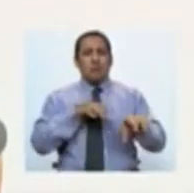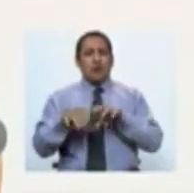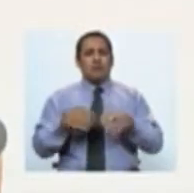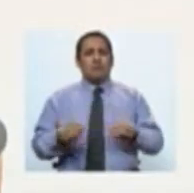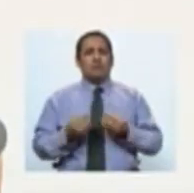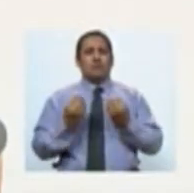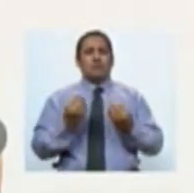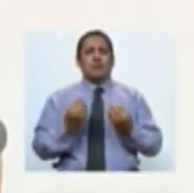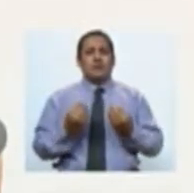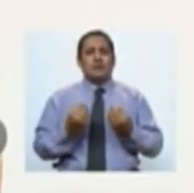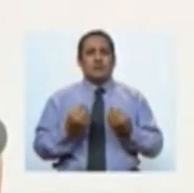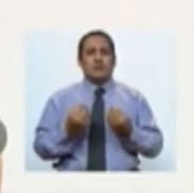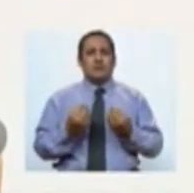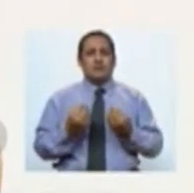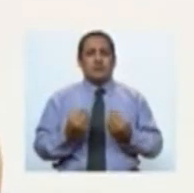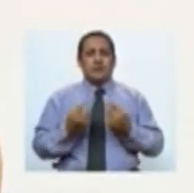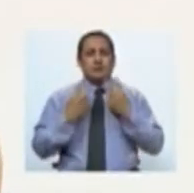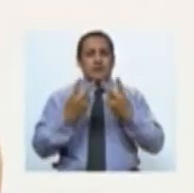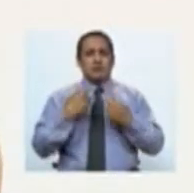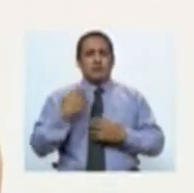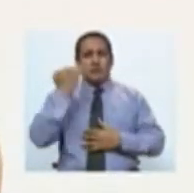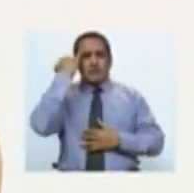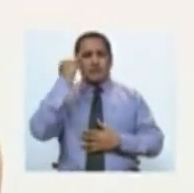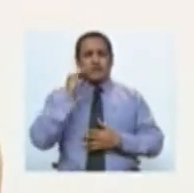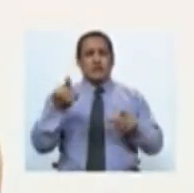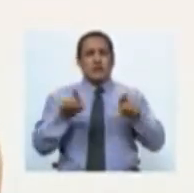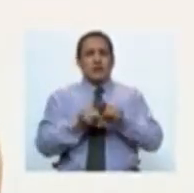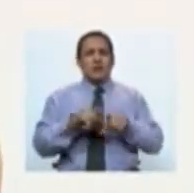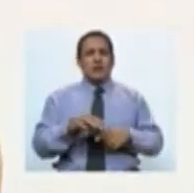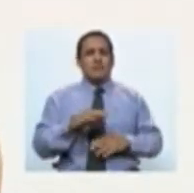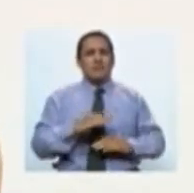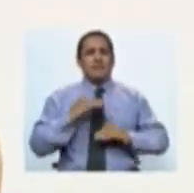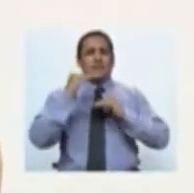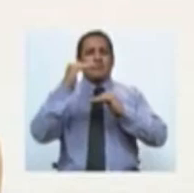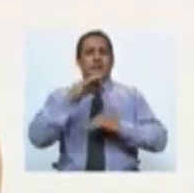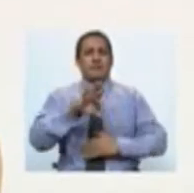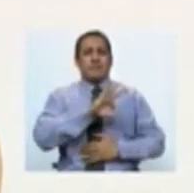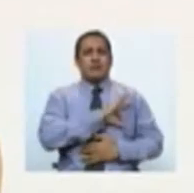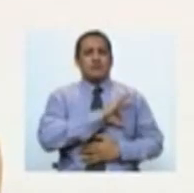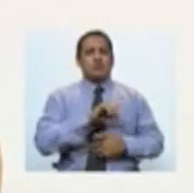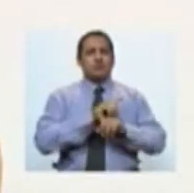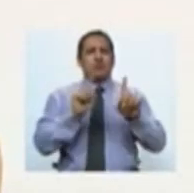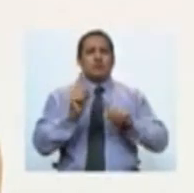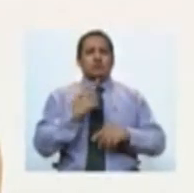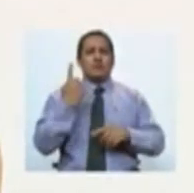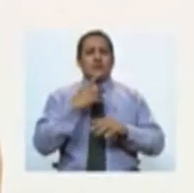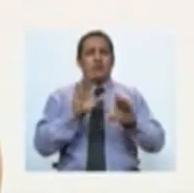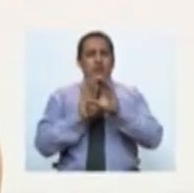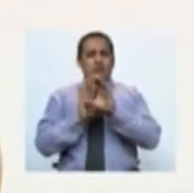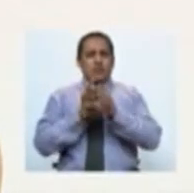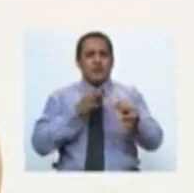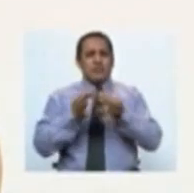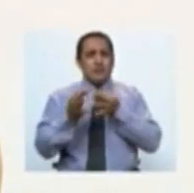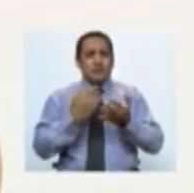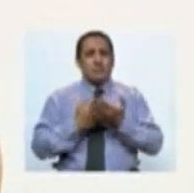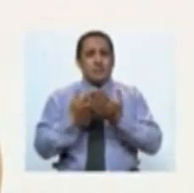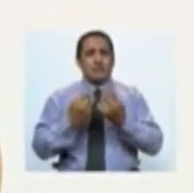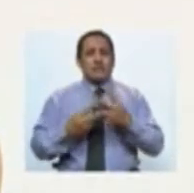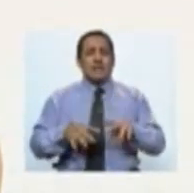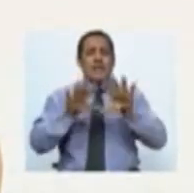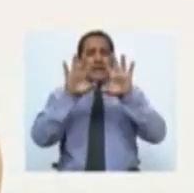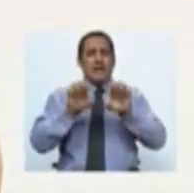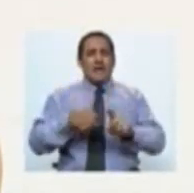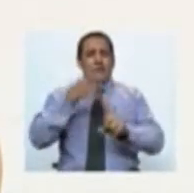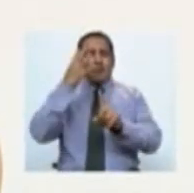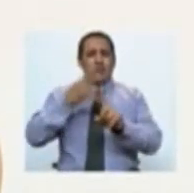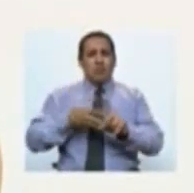ha hecho porque hay esta idea de la meritocracia también, ¿no? Es decir, no solo la Constitución establece que se debe